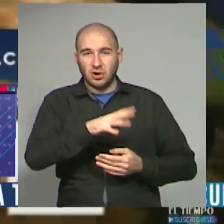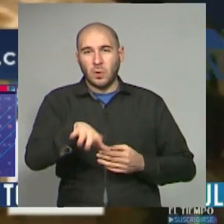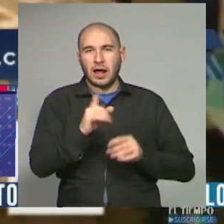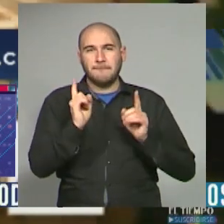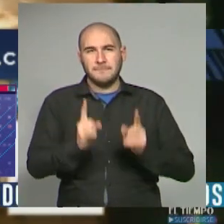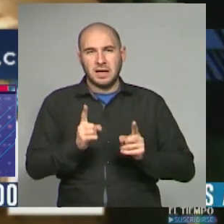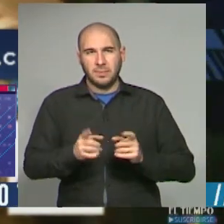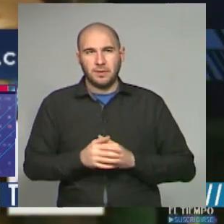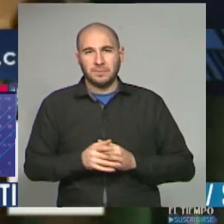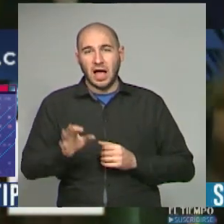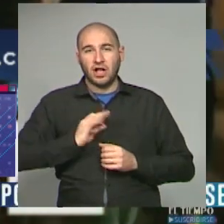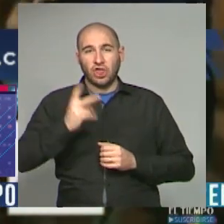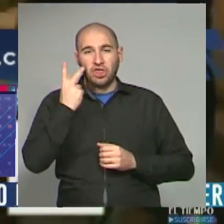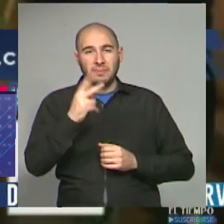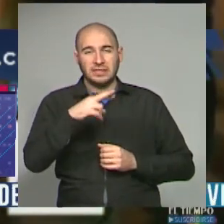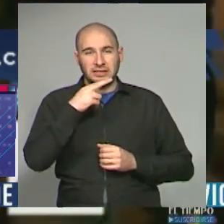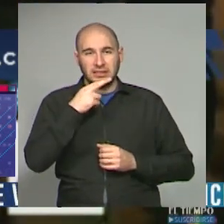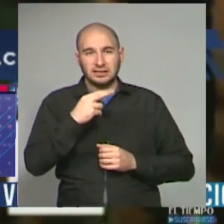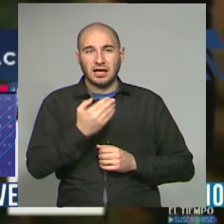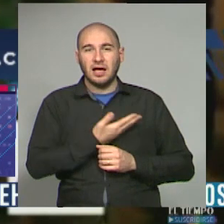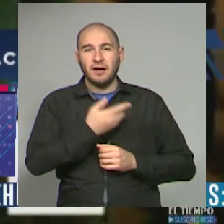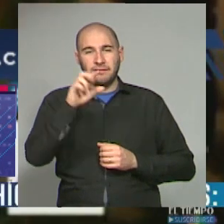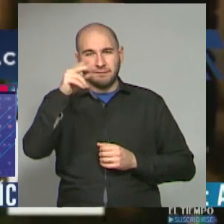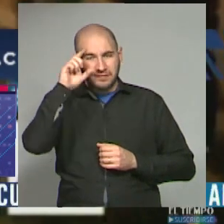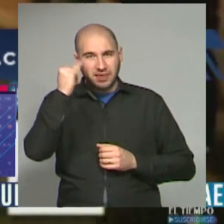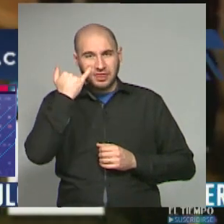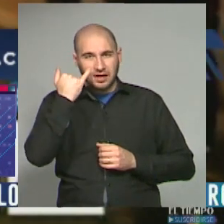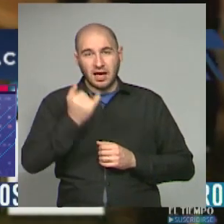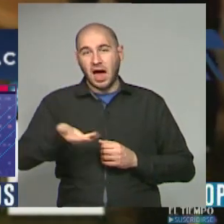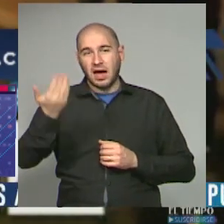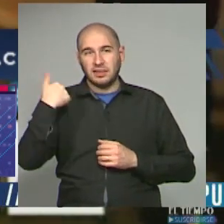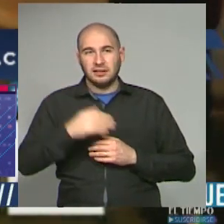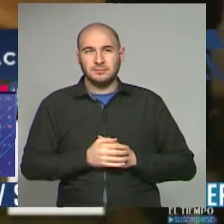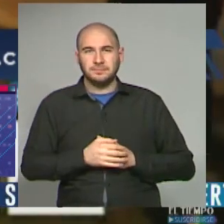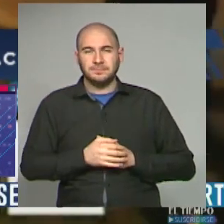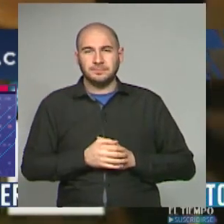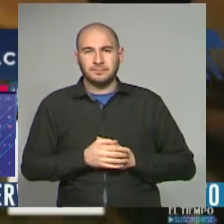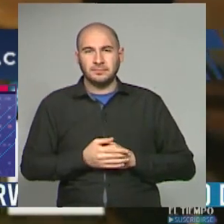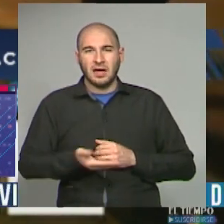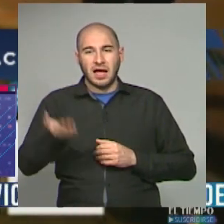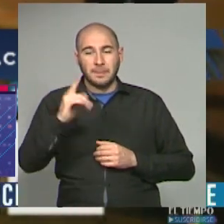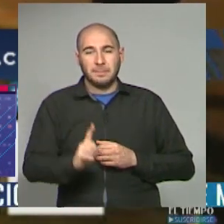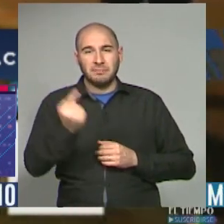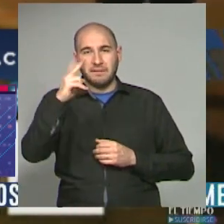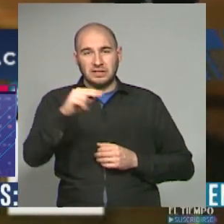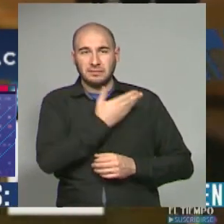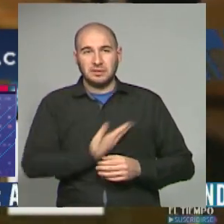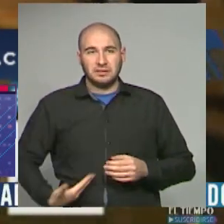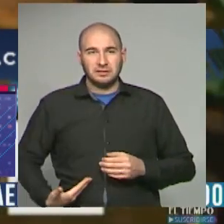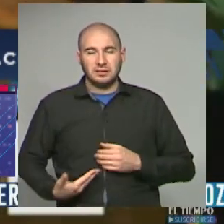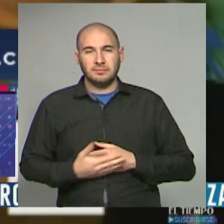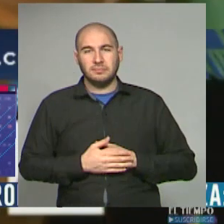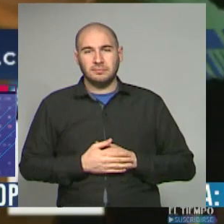se encuentra desde el año 2017 Freddy Guevara, quien en ese momento fuera el primer vicepresidente